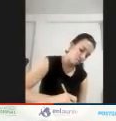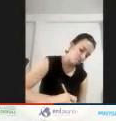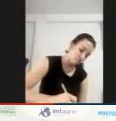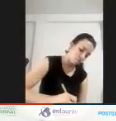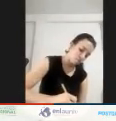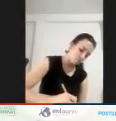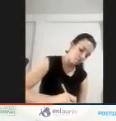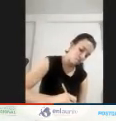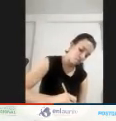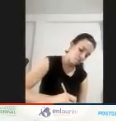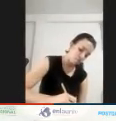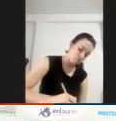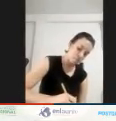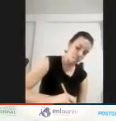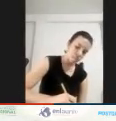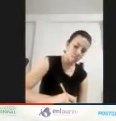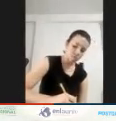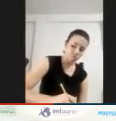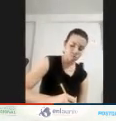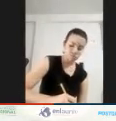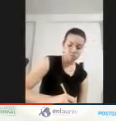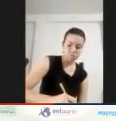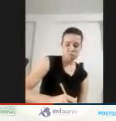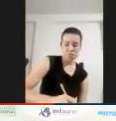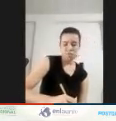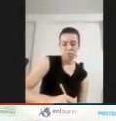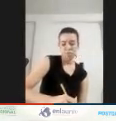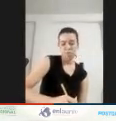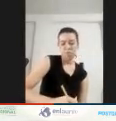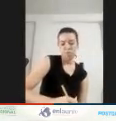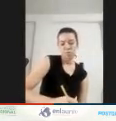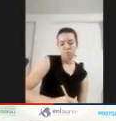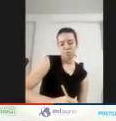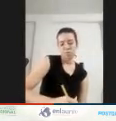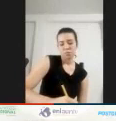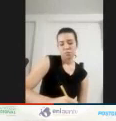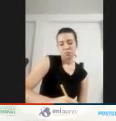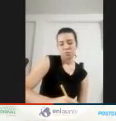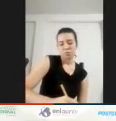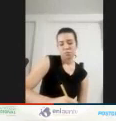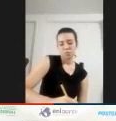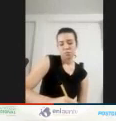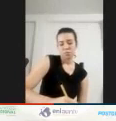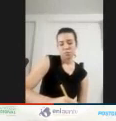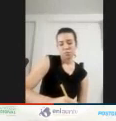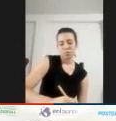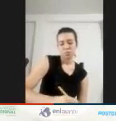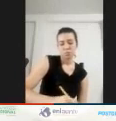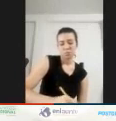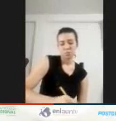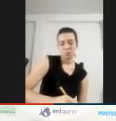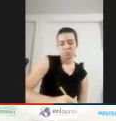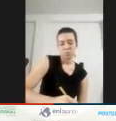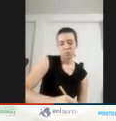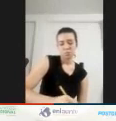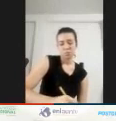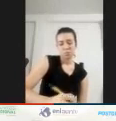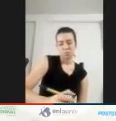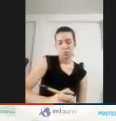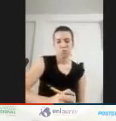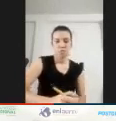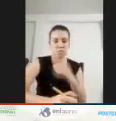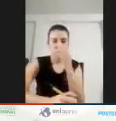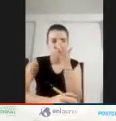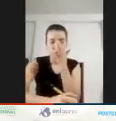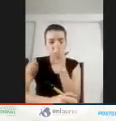ustedes mencionaban la importancia de los tratados internacionales y algunos mencionaban la supraconstitucionalidad. El